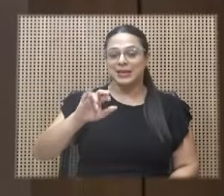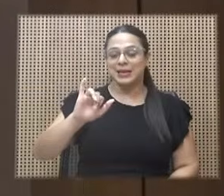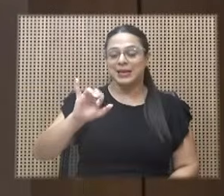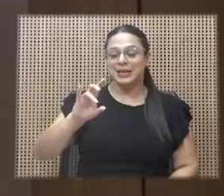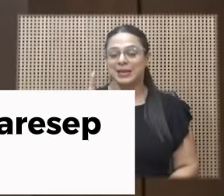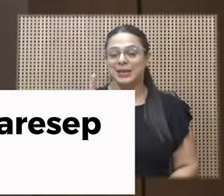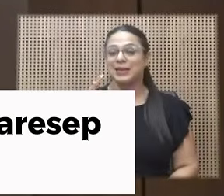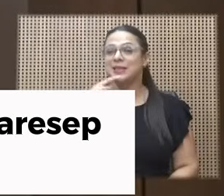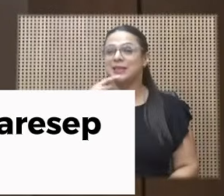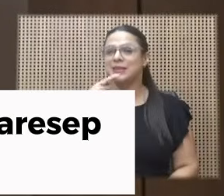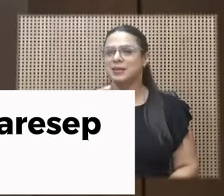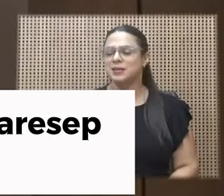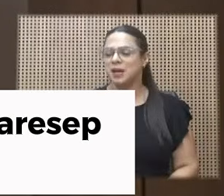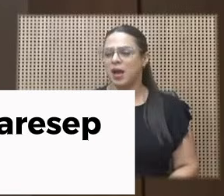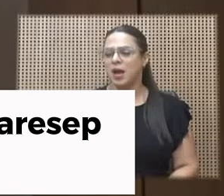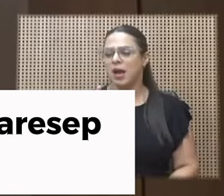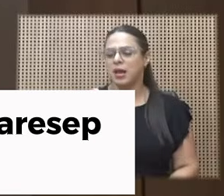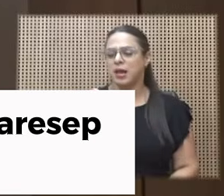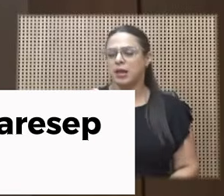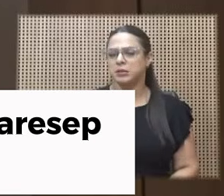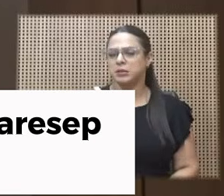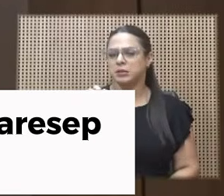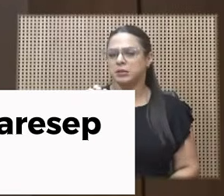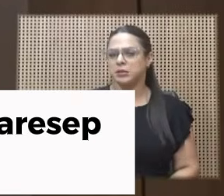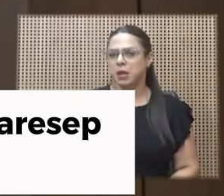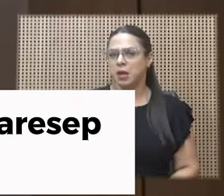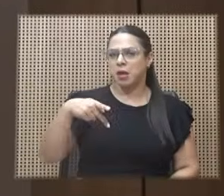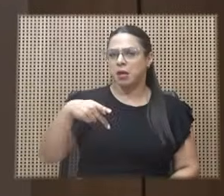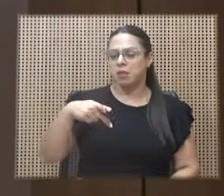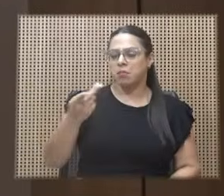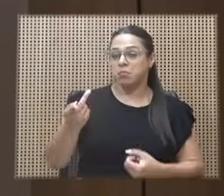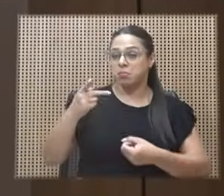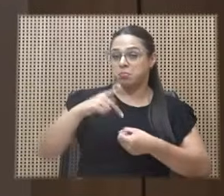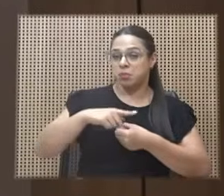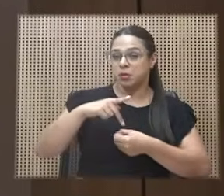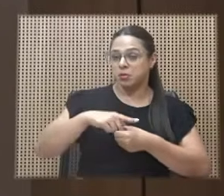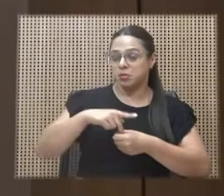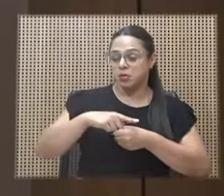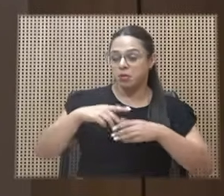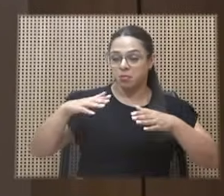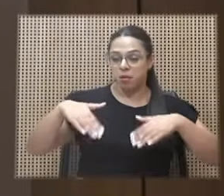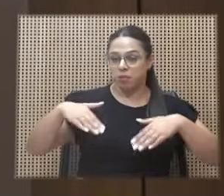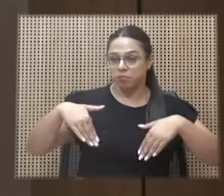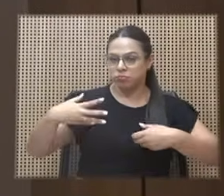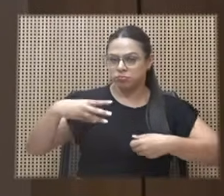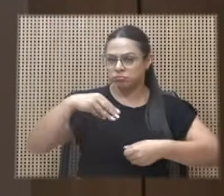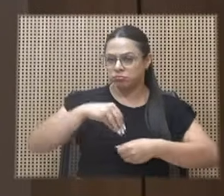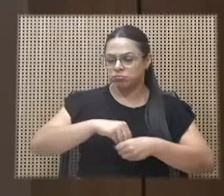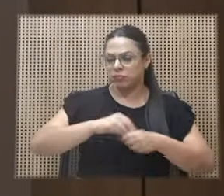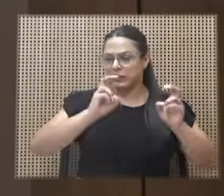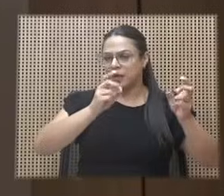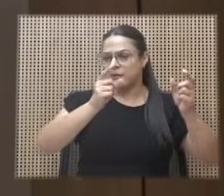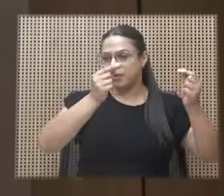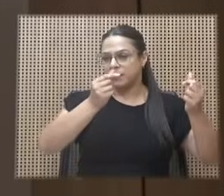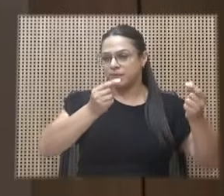de ARECEP. No se excluye de ninguna manera que ARECEP participe en el régimen tarifario.